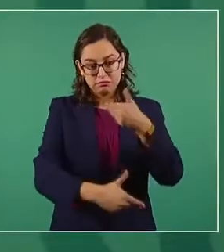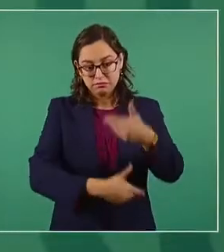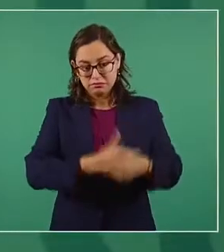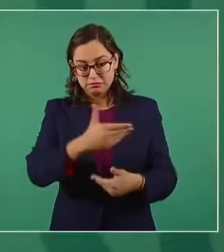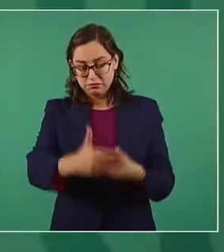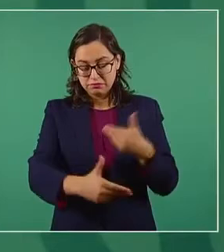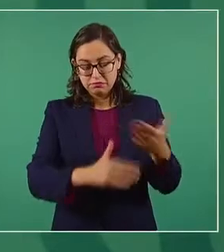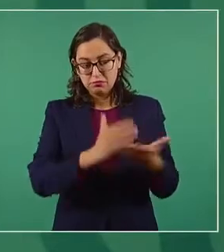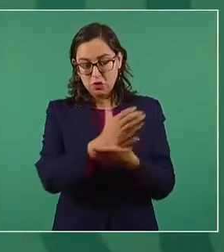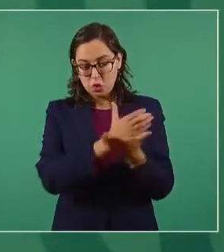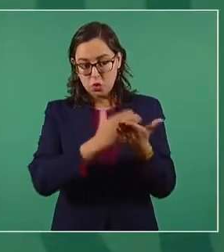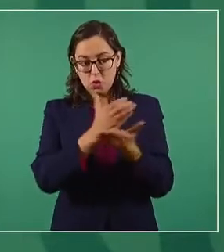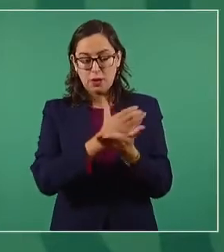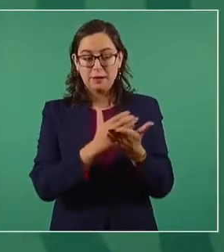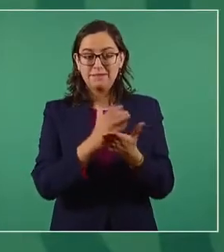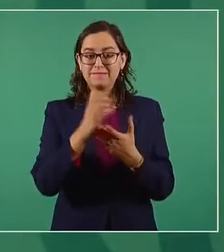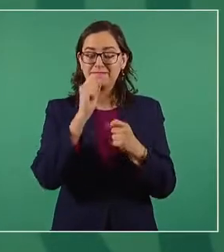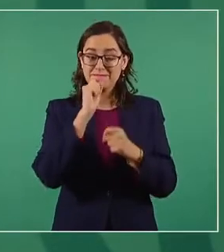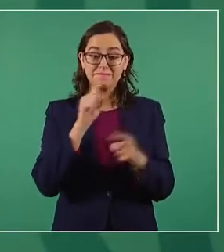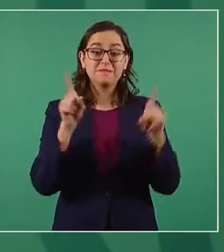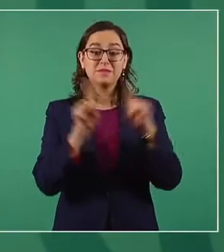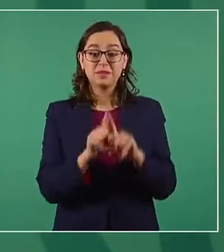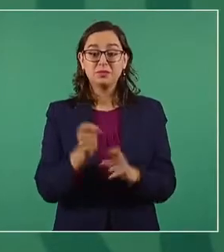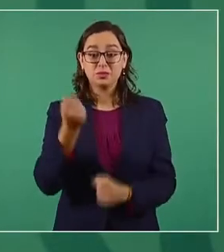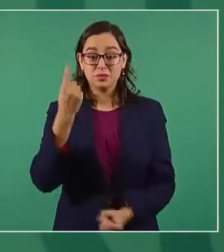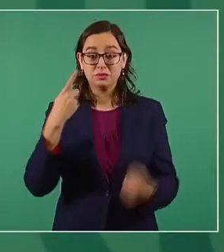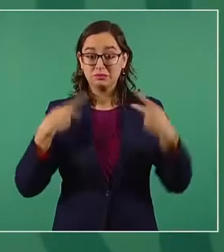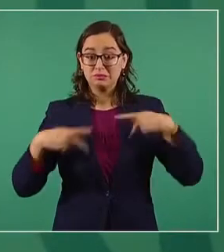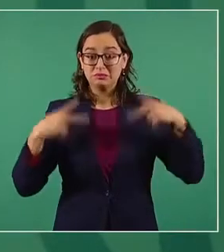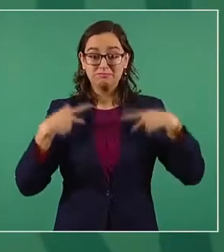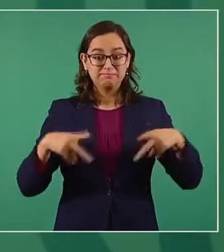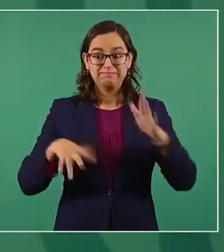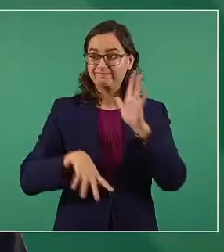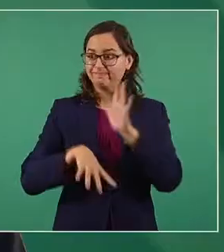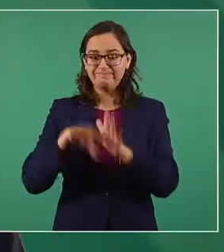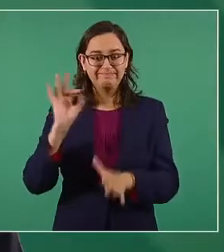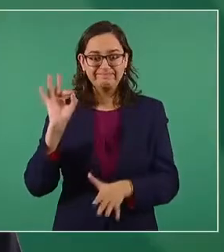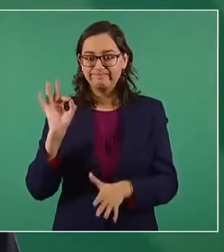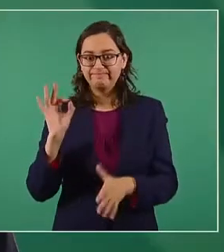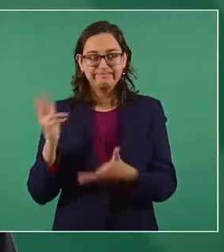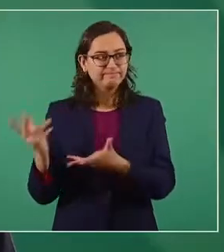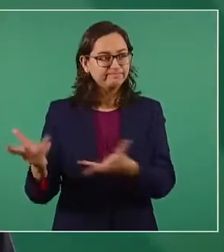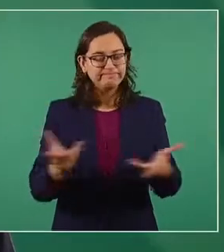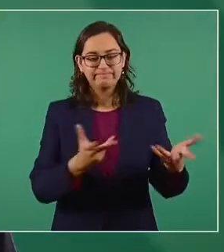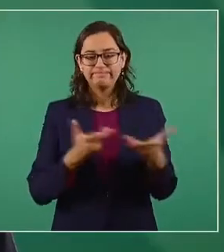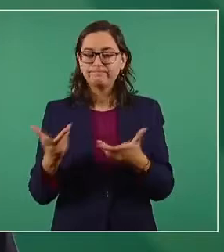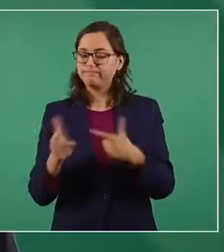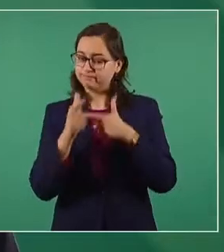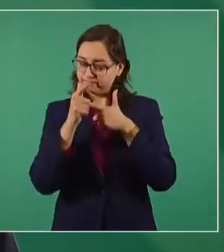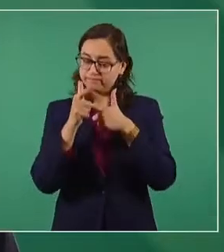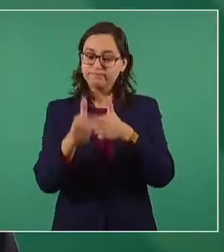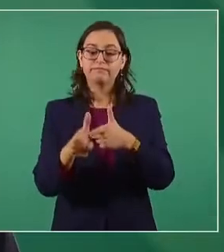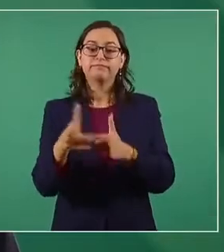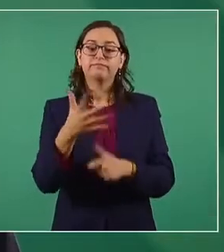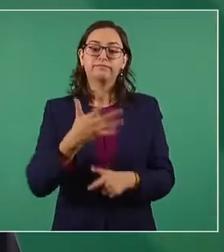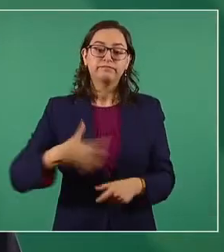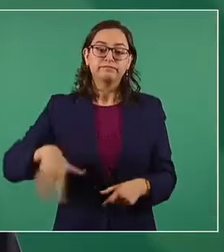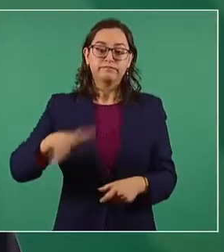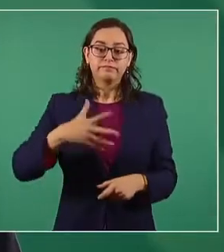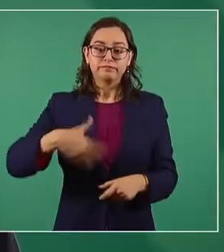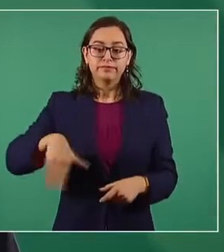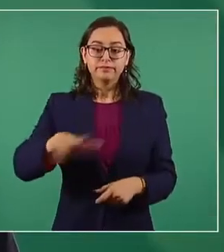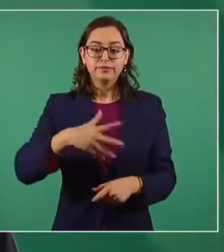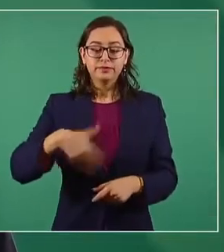todavía están desaparecidas, que se continúe la búsqueda. Es